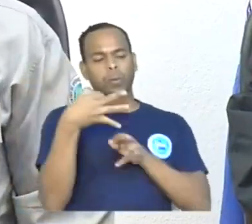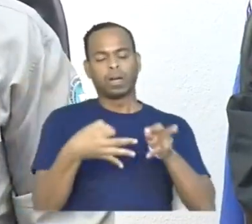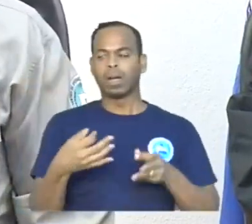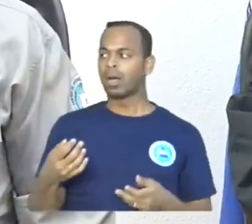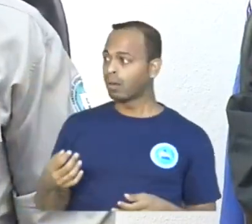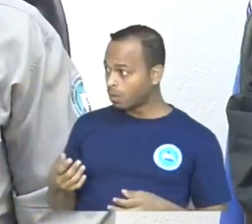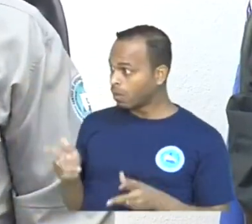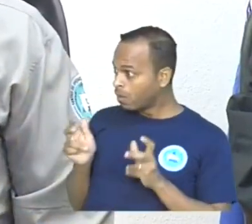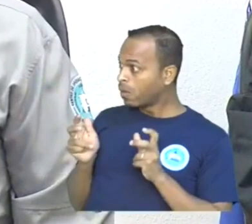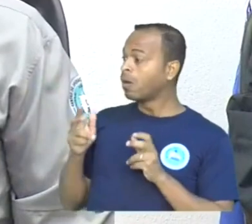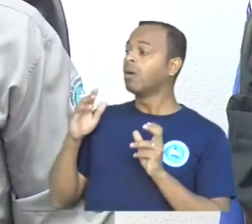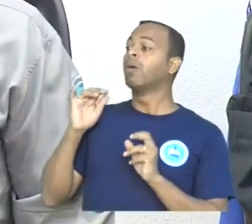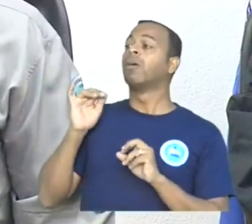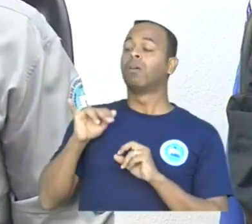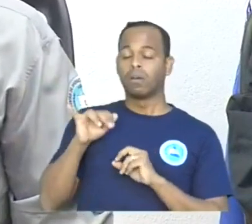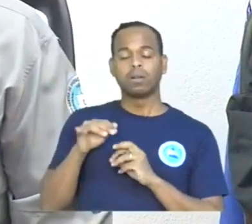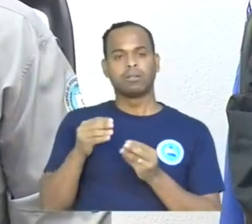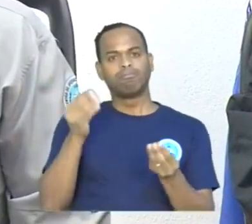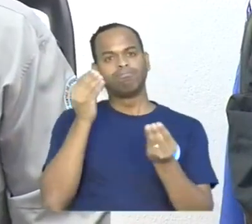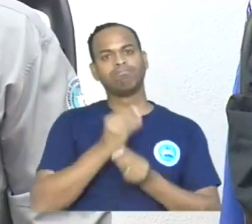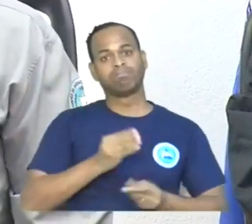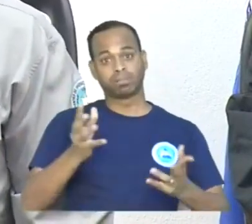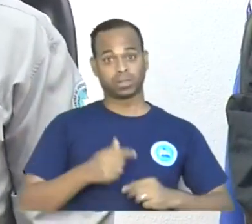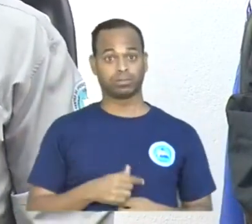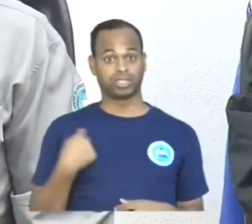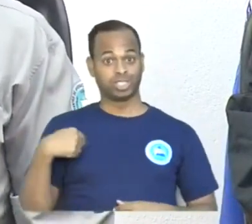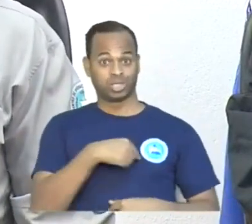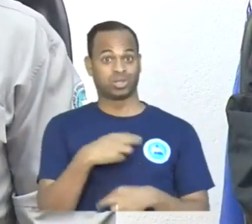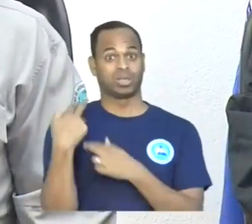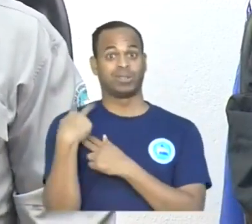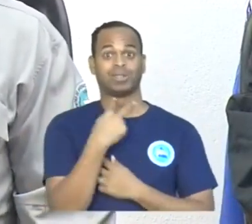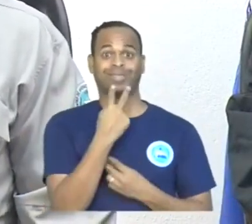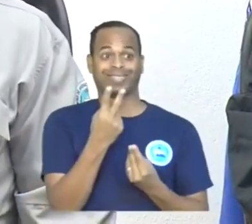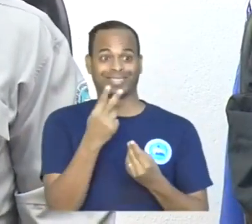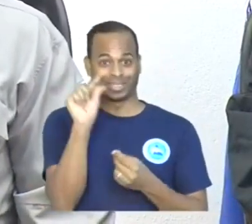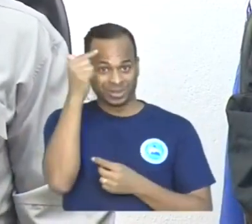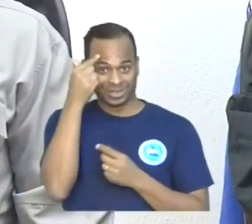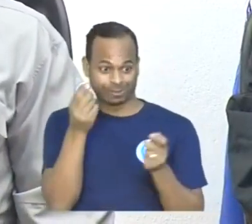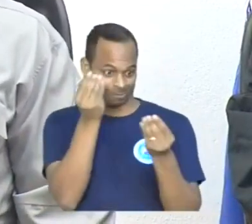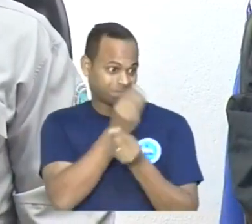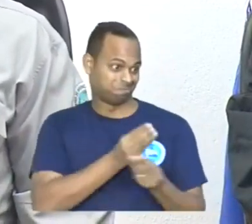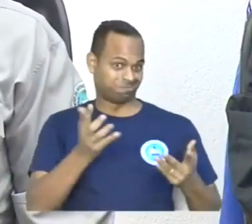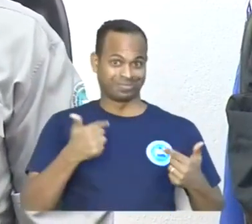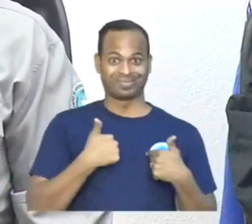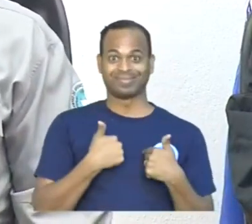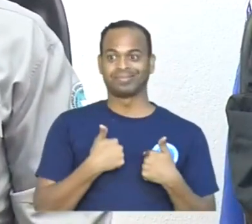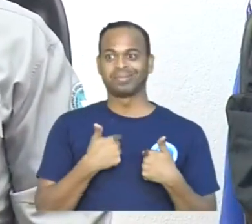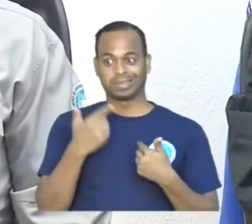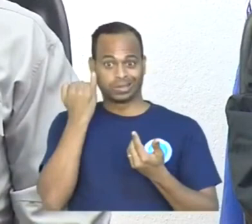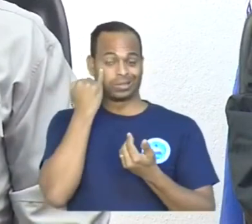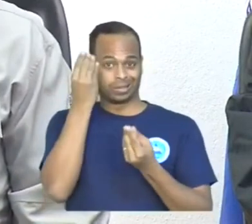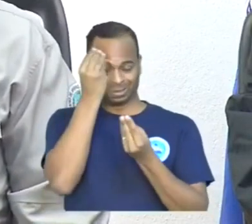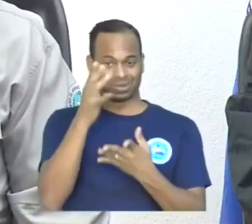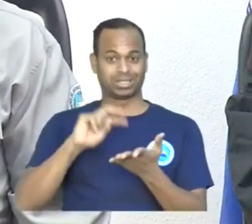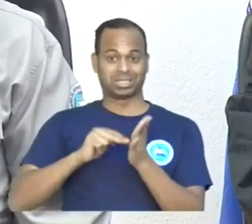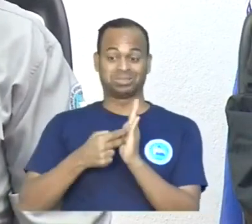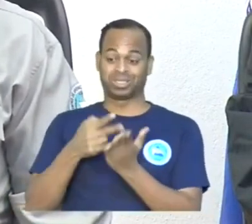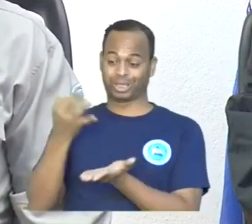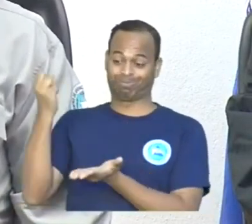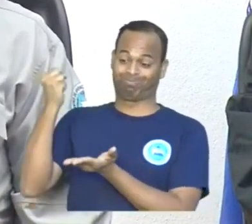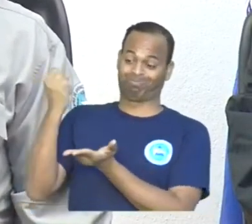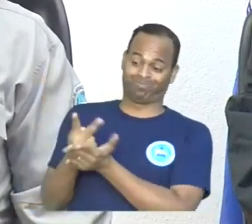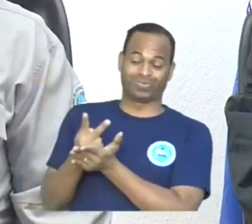redundancia, somos el vocero oficial del gobierno. Entonces todo lo que yo diga se supone que debe ser validado. Y hasta que